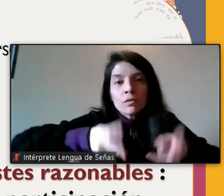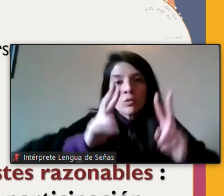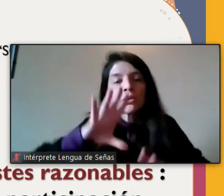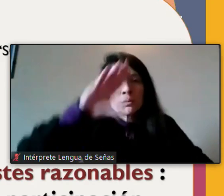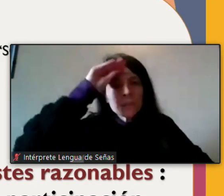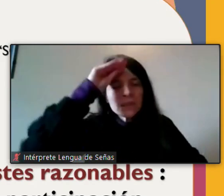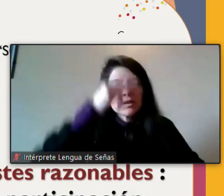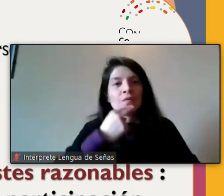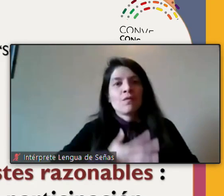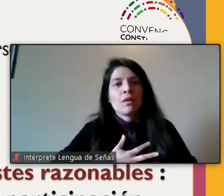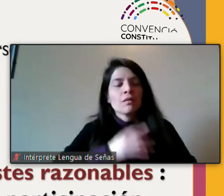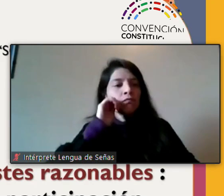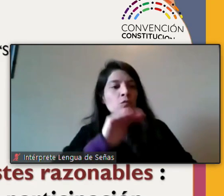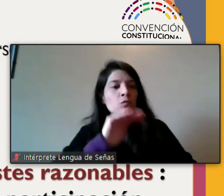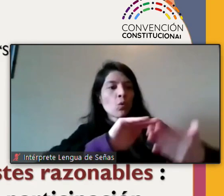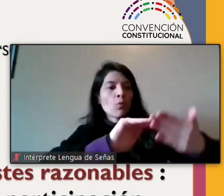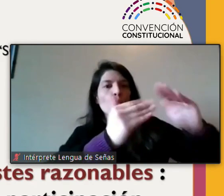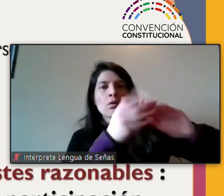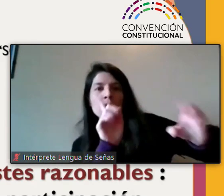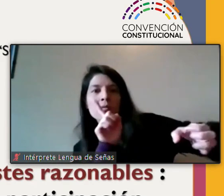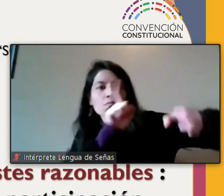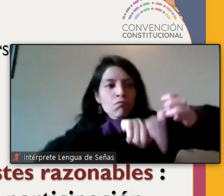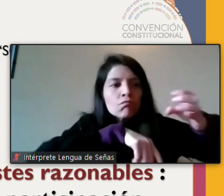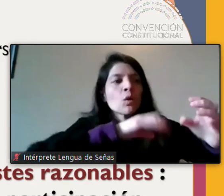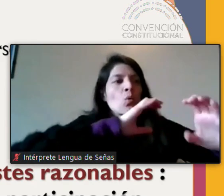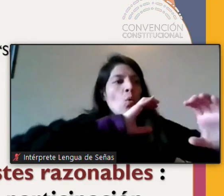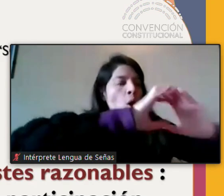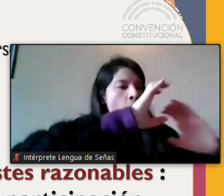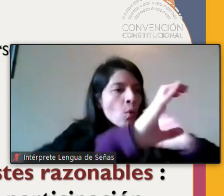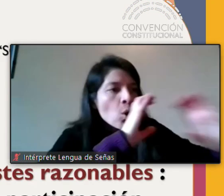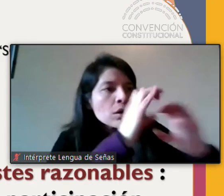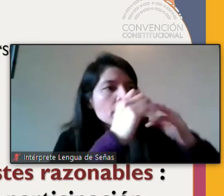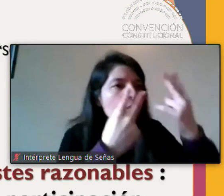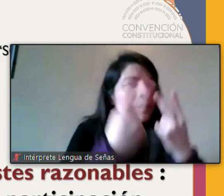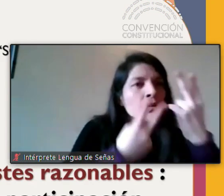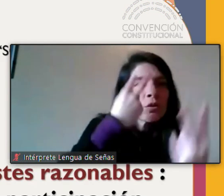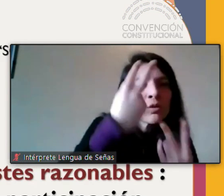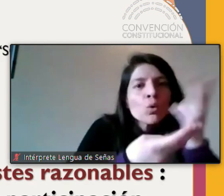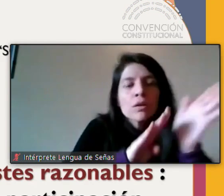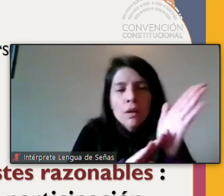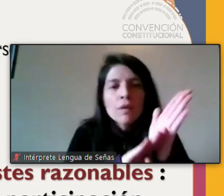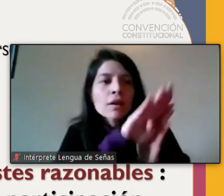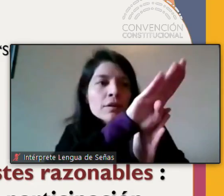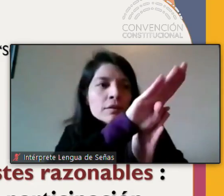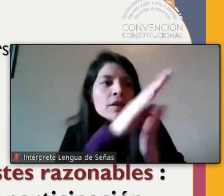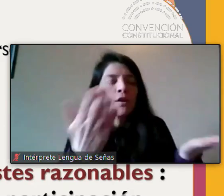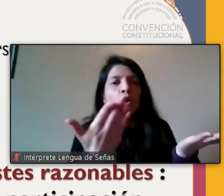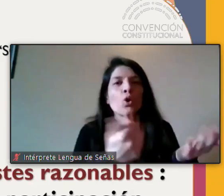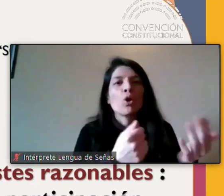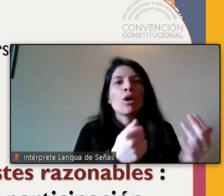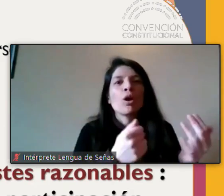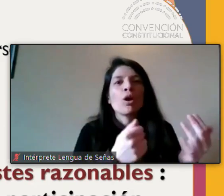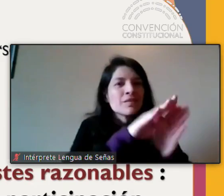pertenencia a una comunidad que se comunica visualmente, que se desarrolla, que crece, que estudia, que interactúa y que